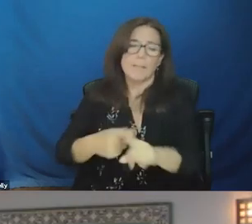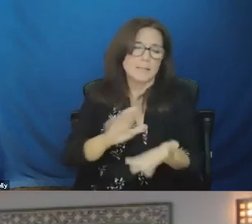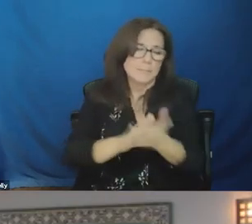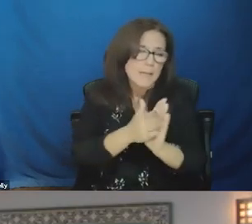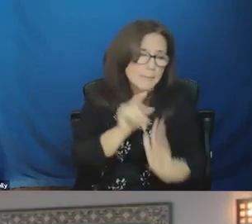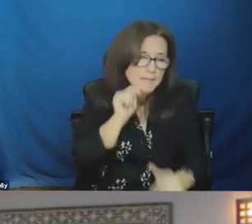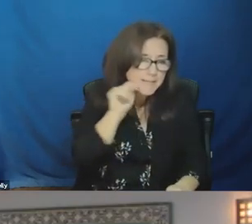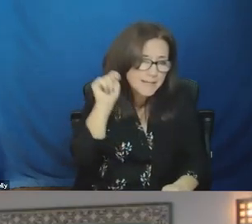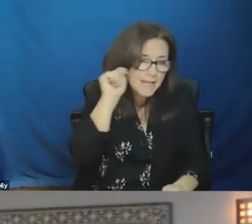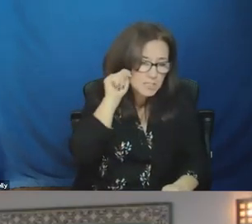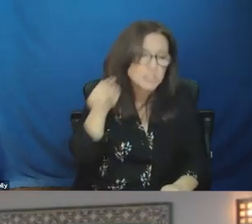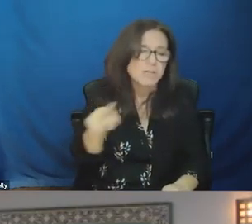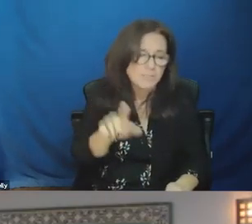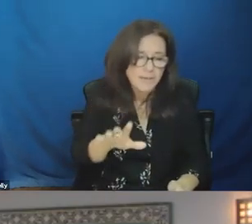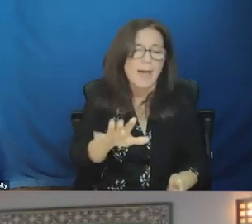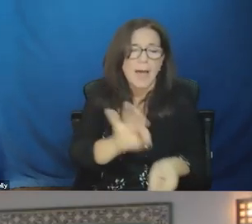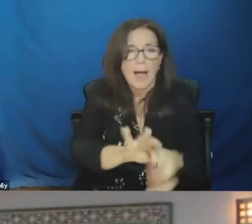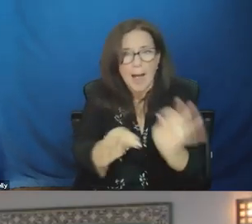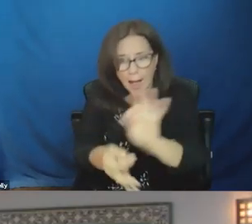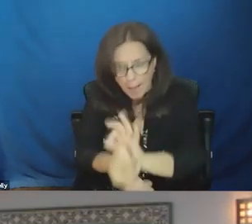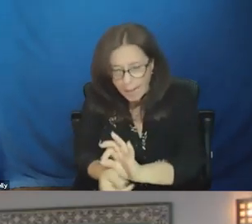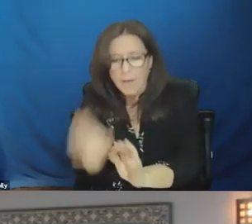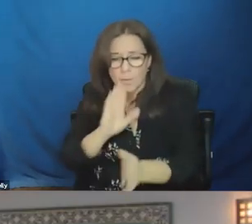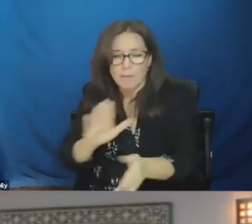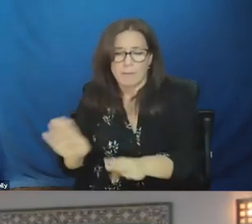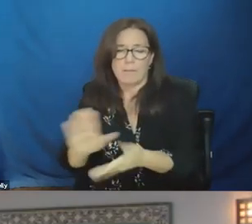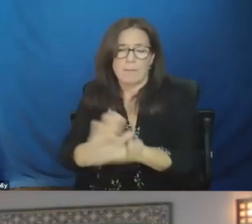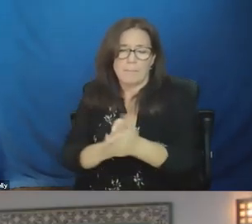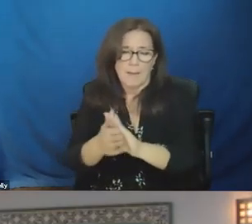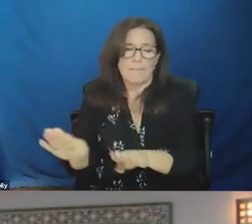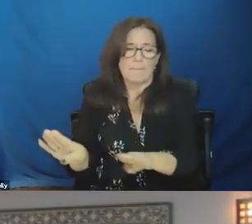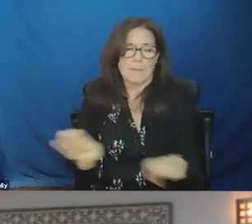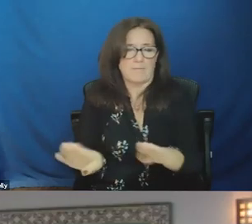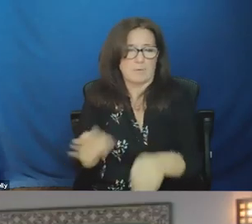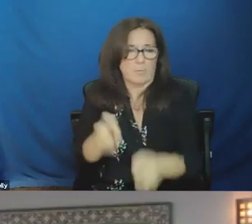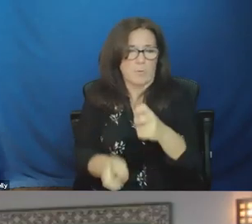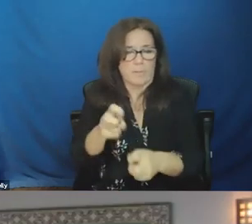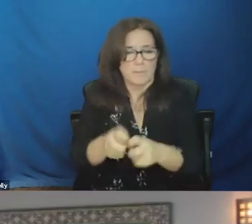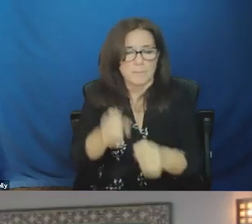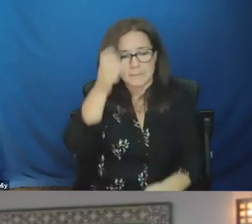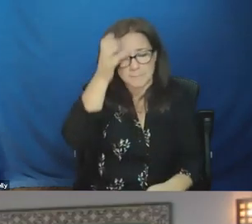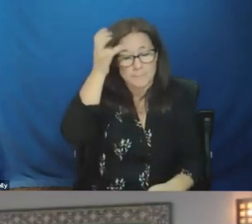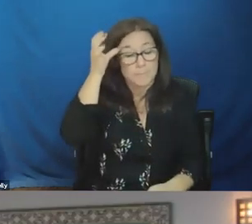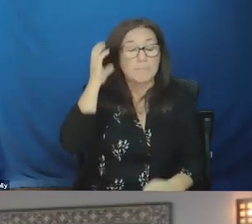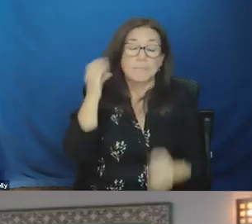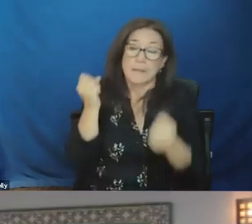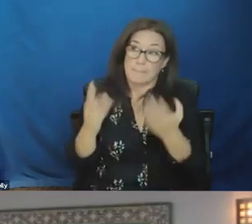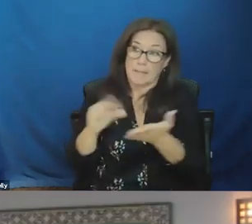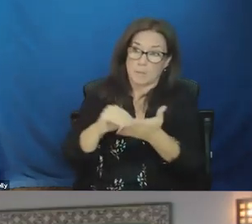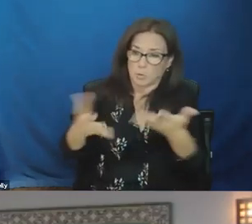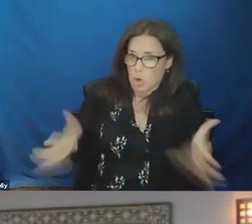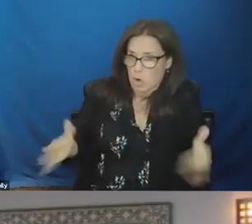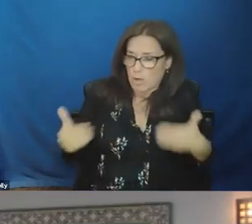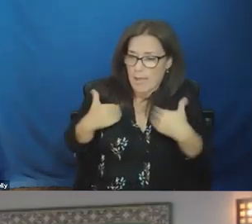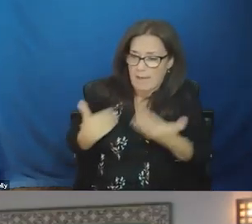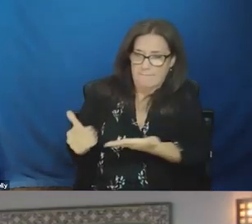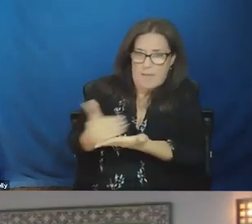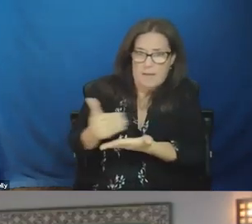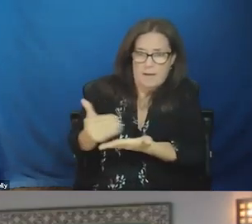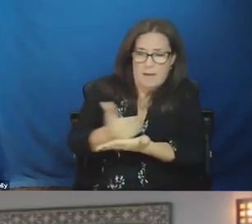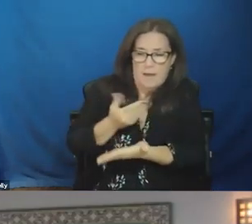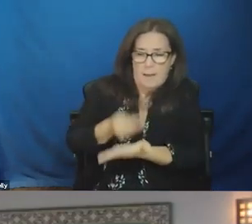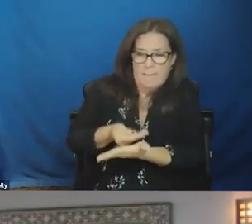secundaria ellos pues tienen problemas de conducta y muchos